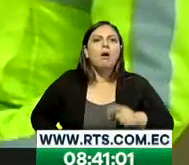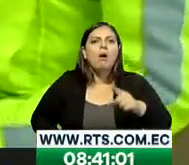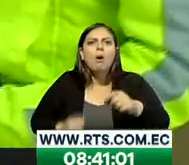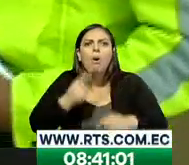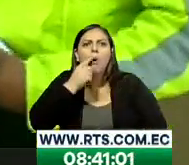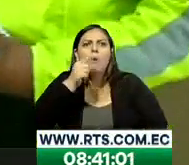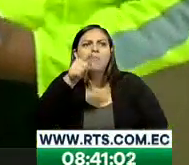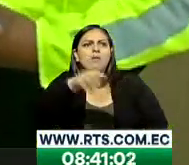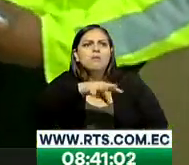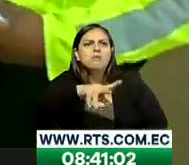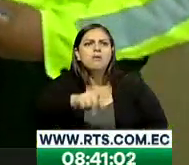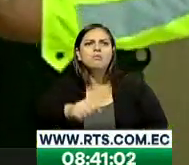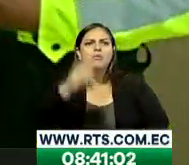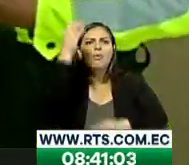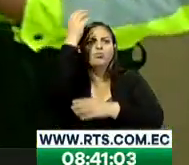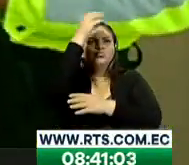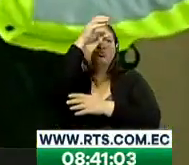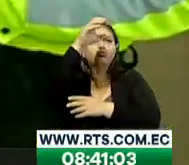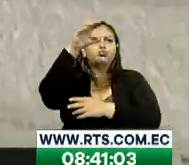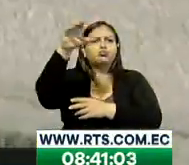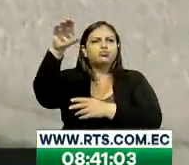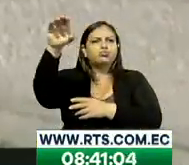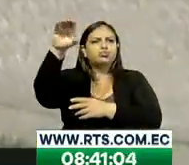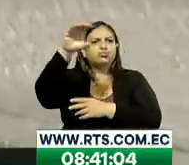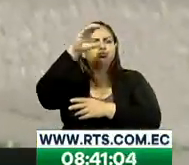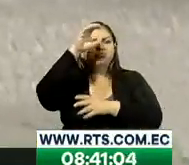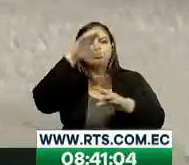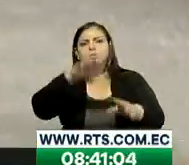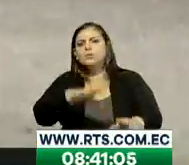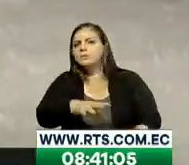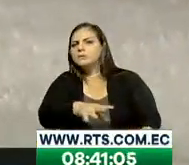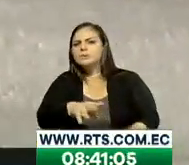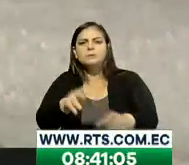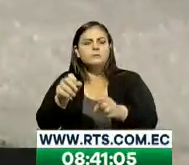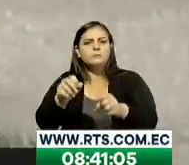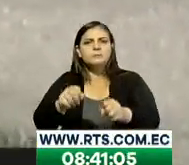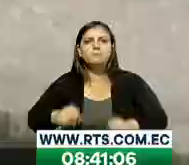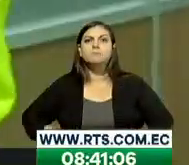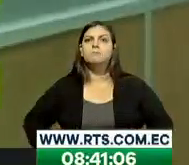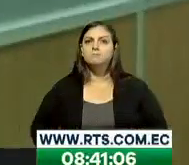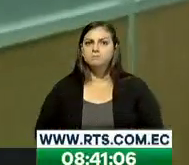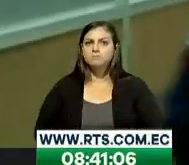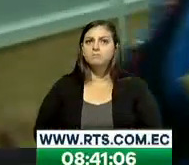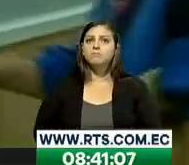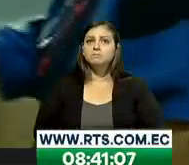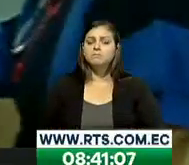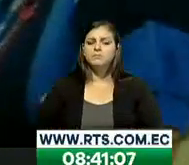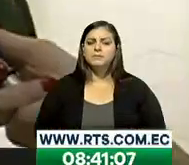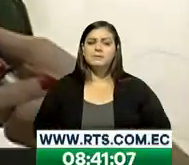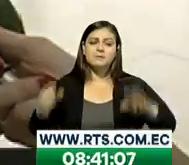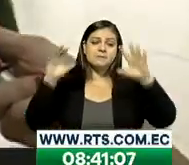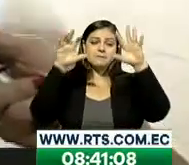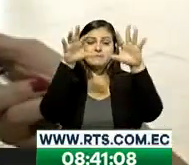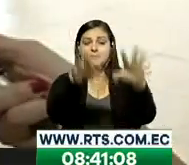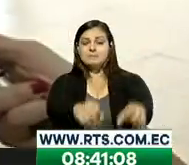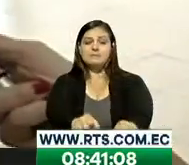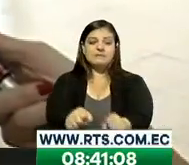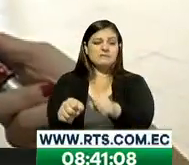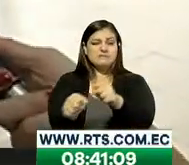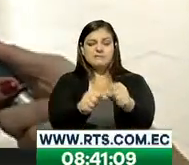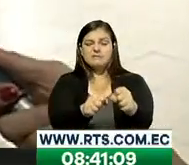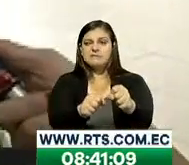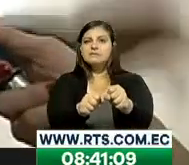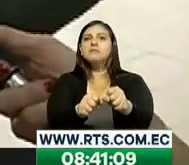con ventiladores en lo poco que alcanzó a recoger. Estuvo neutralizado hasta que llegó la policía. Pues lo sucedido es